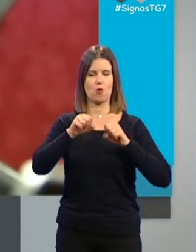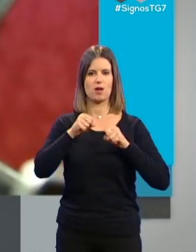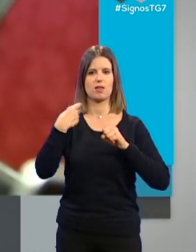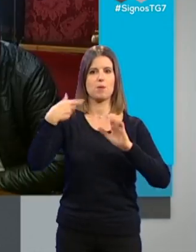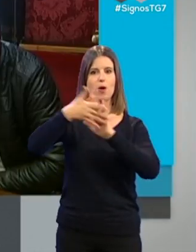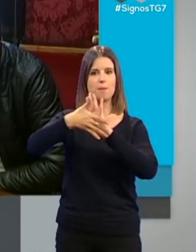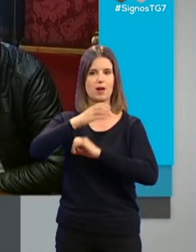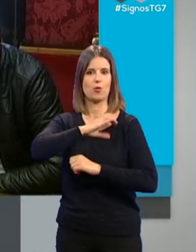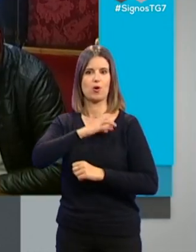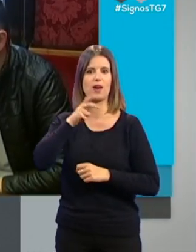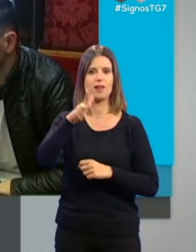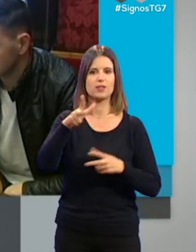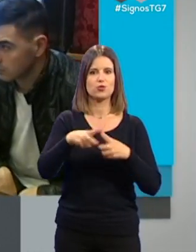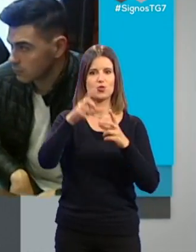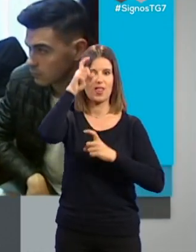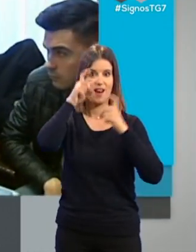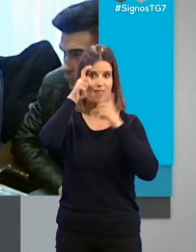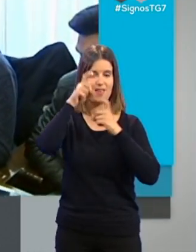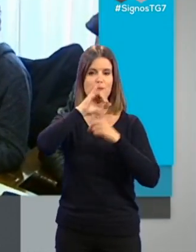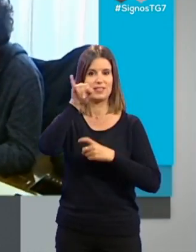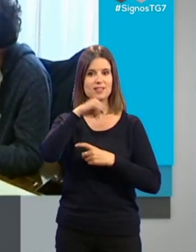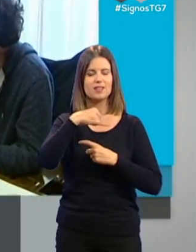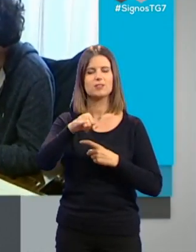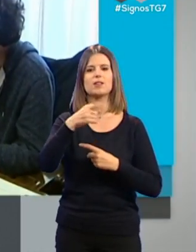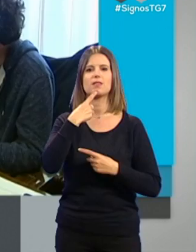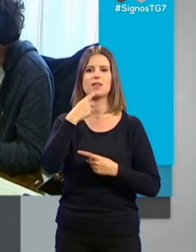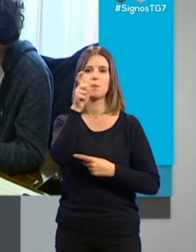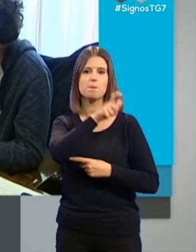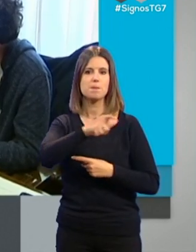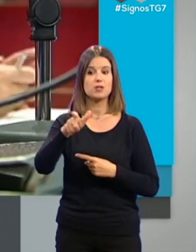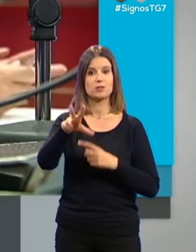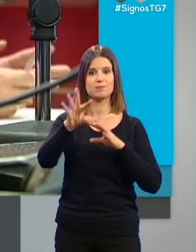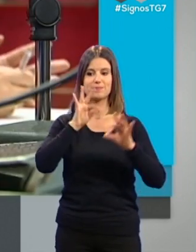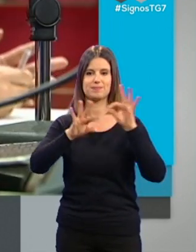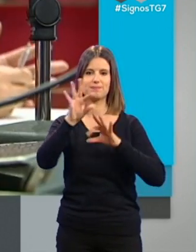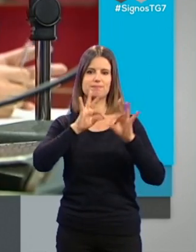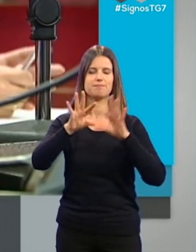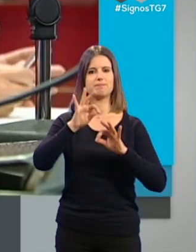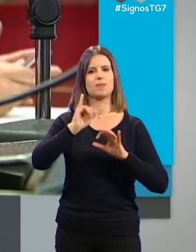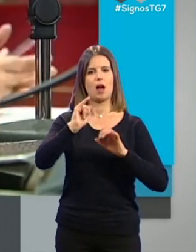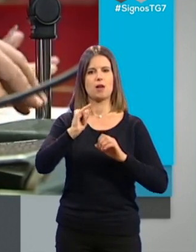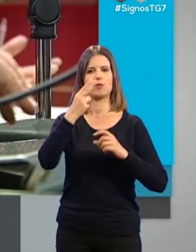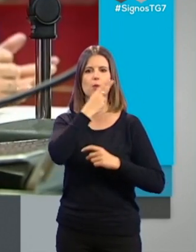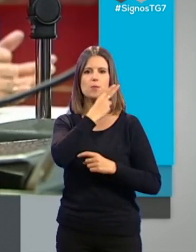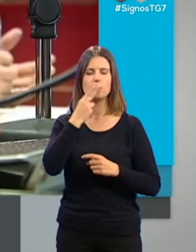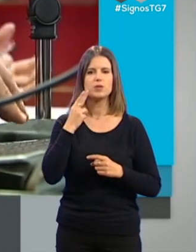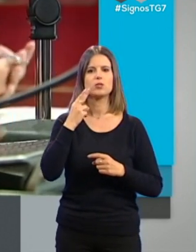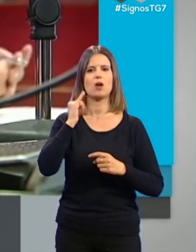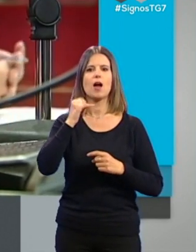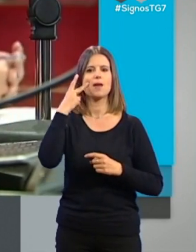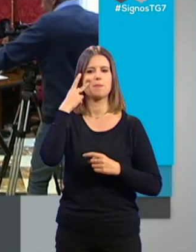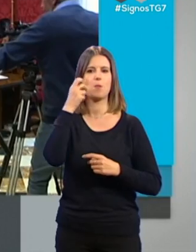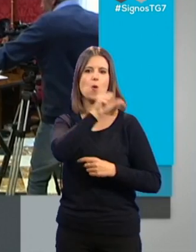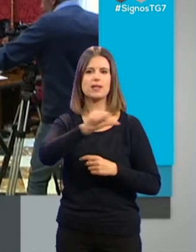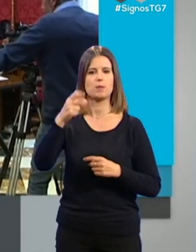explicado la edil de Derechos Sociales, Yemima Sánchez, que ha puntualizado que las personas seleccionadas adquieren compromisos de recibir una visita